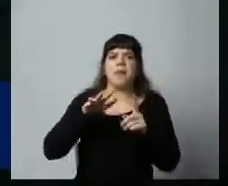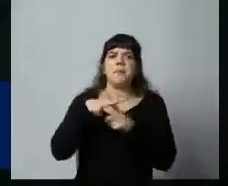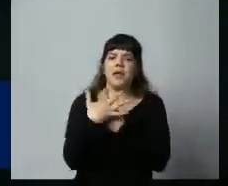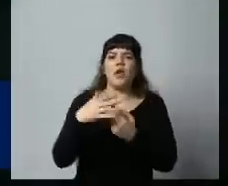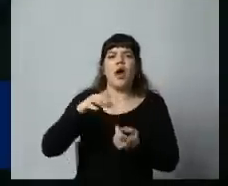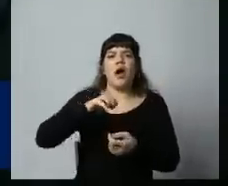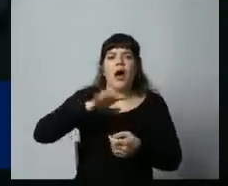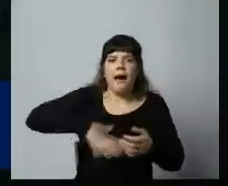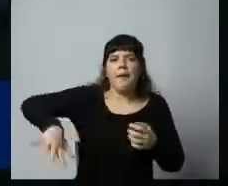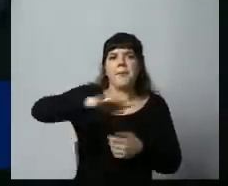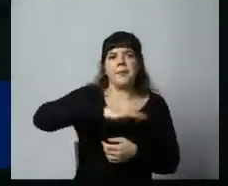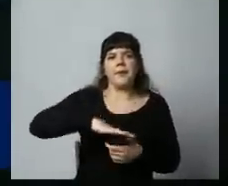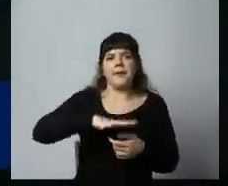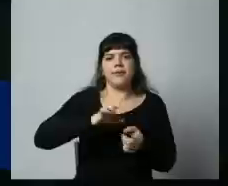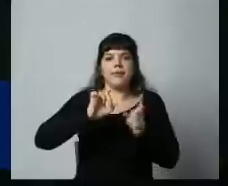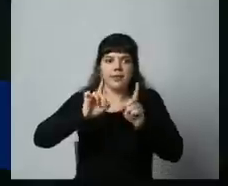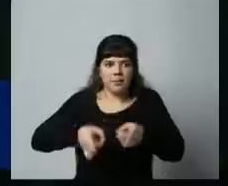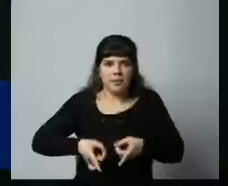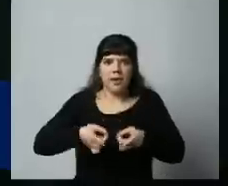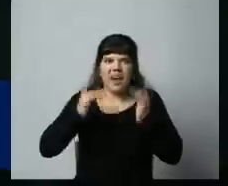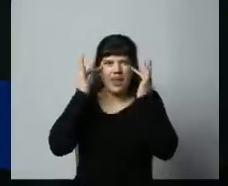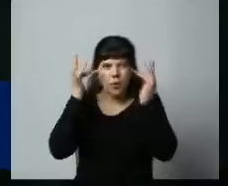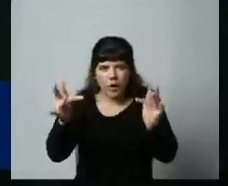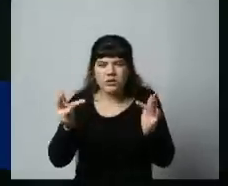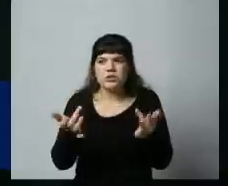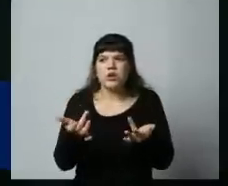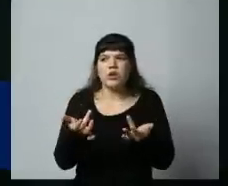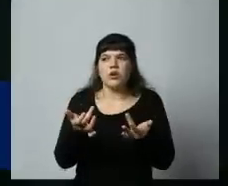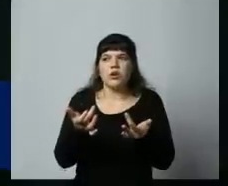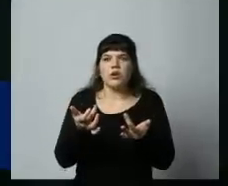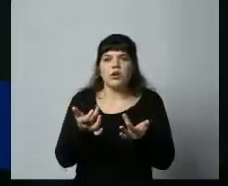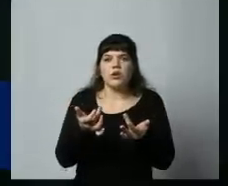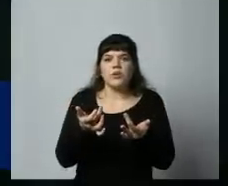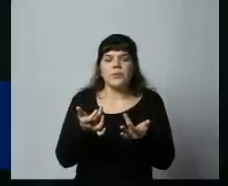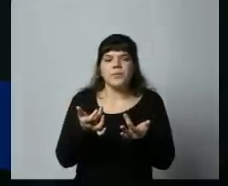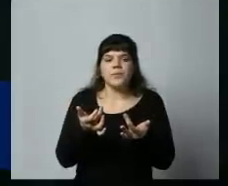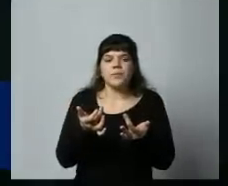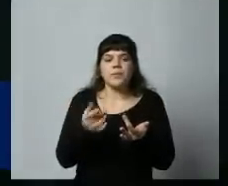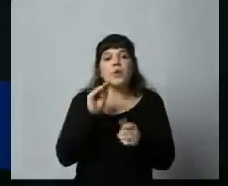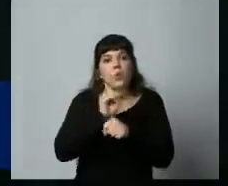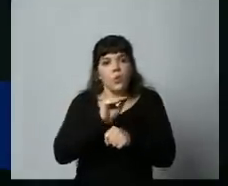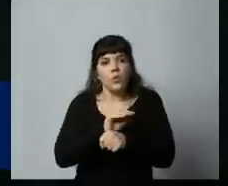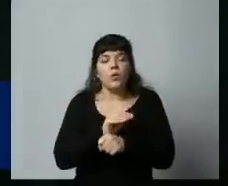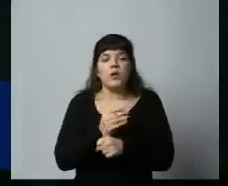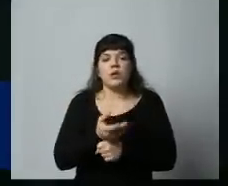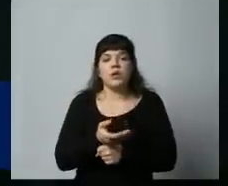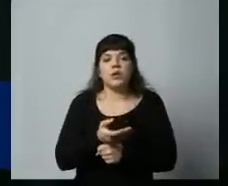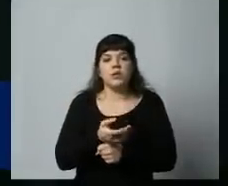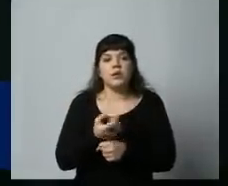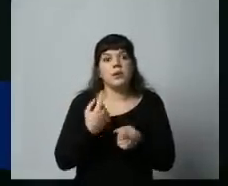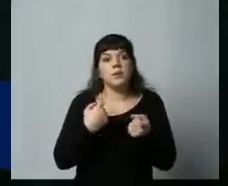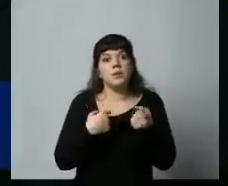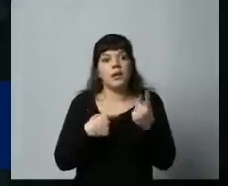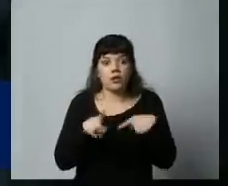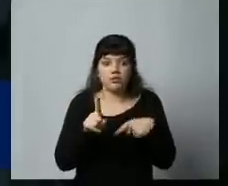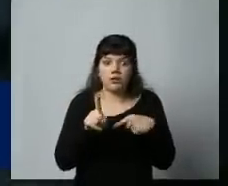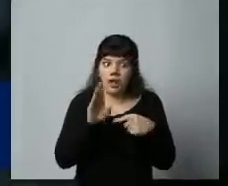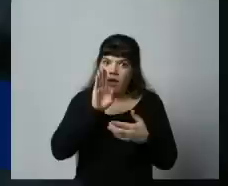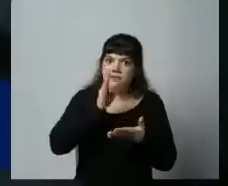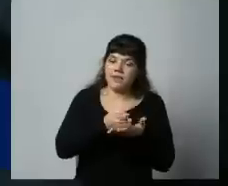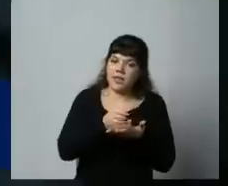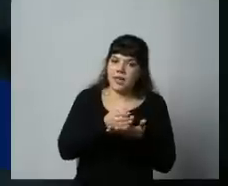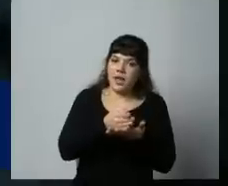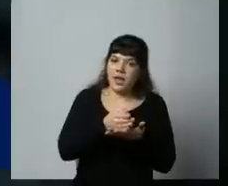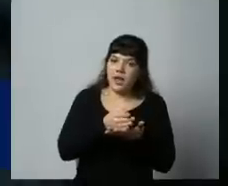agenda de recortes en la en la educación y y cultura lo que cierra un paquete